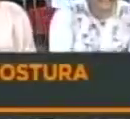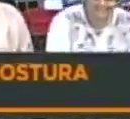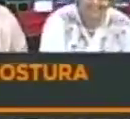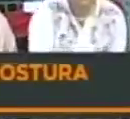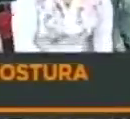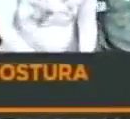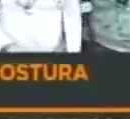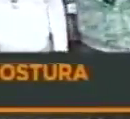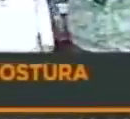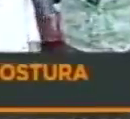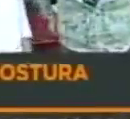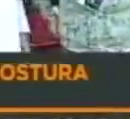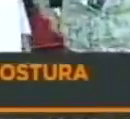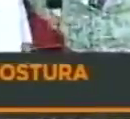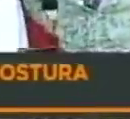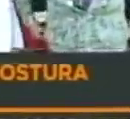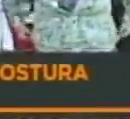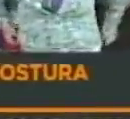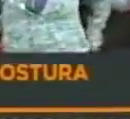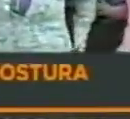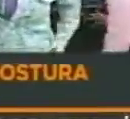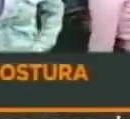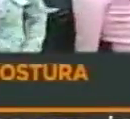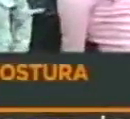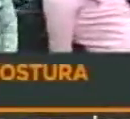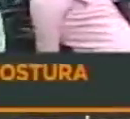son nuestras primeras necesidades